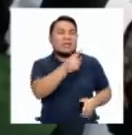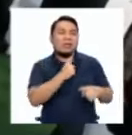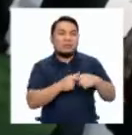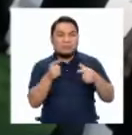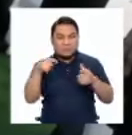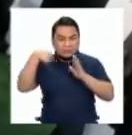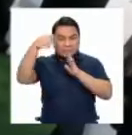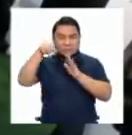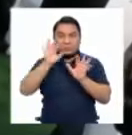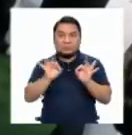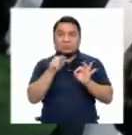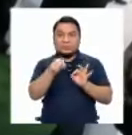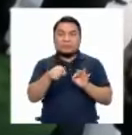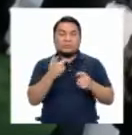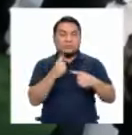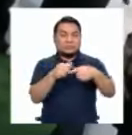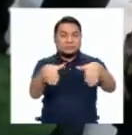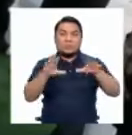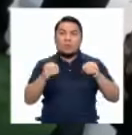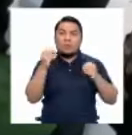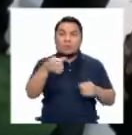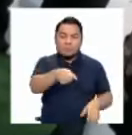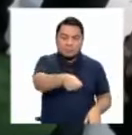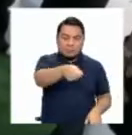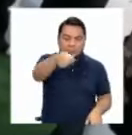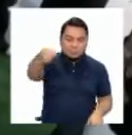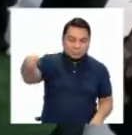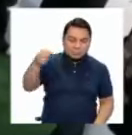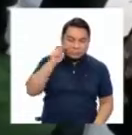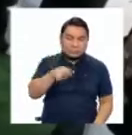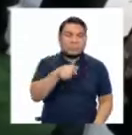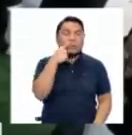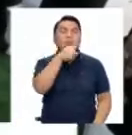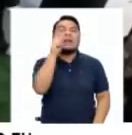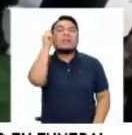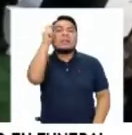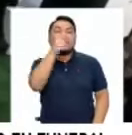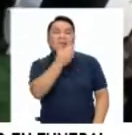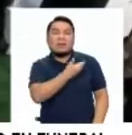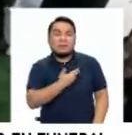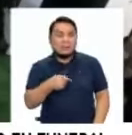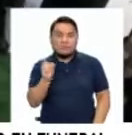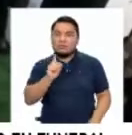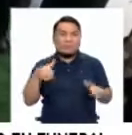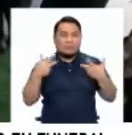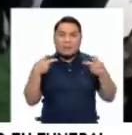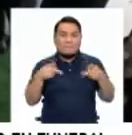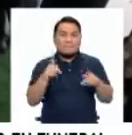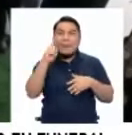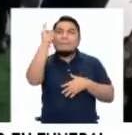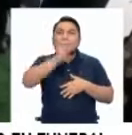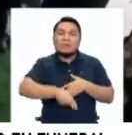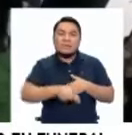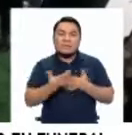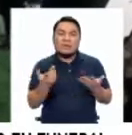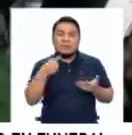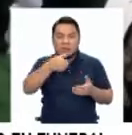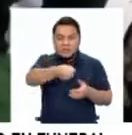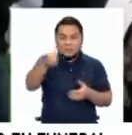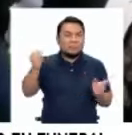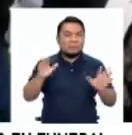del propio cementerio se ve cómo abren el ataúd de Bernardino Piñera, acto no permitido, dando tiempo al mandatario de